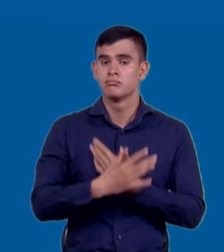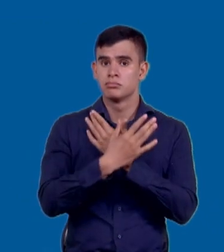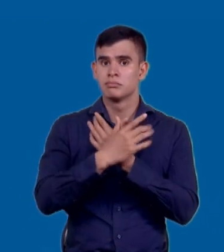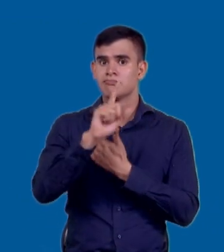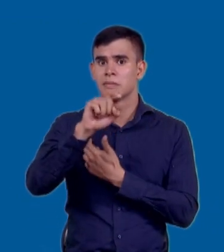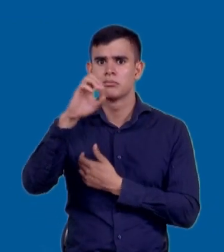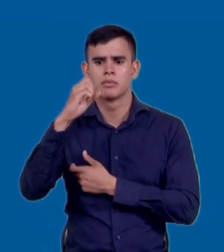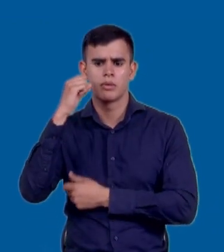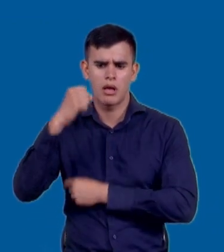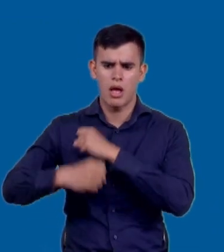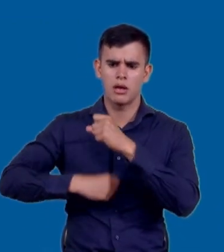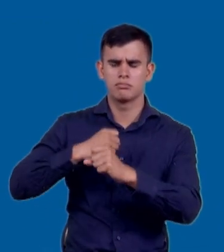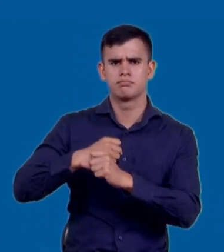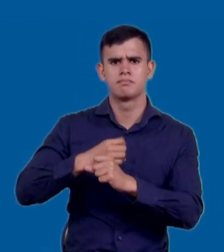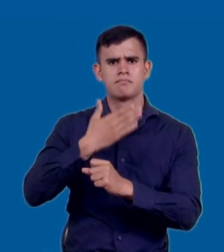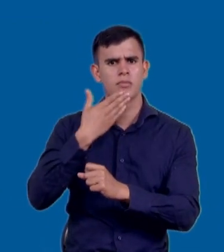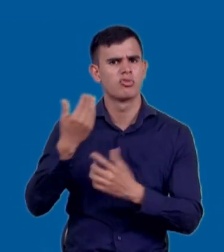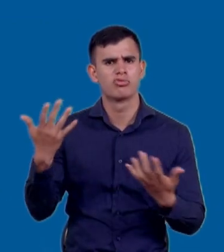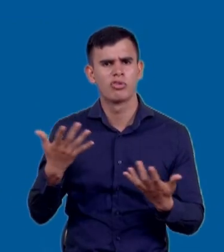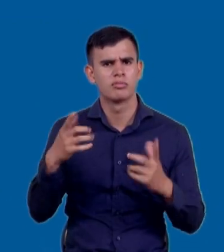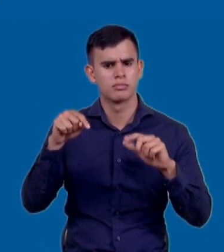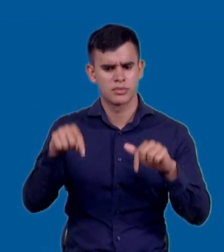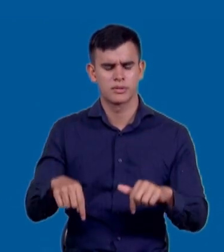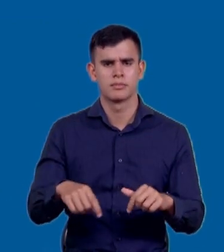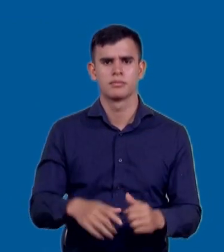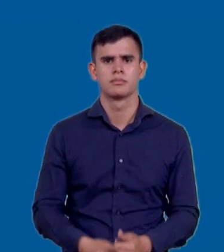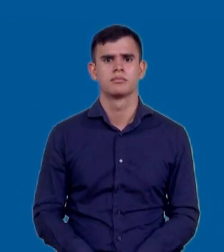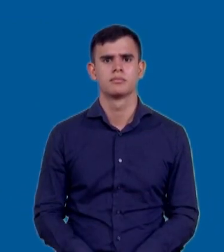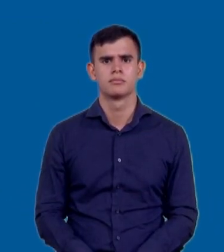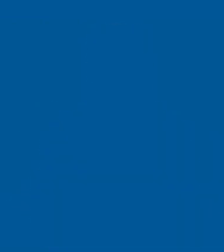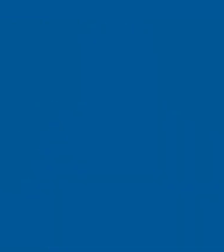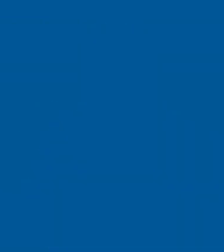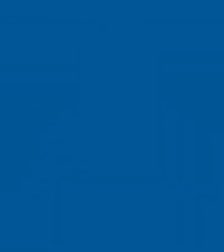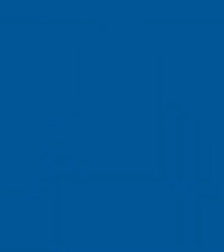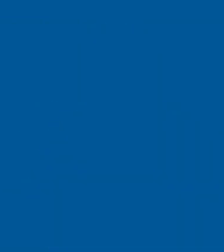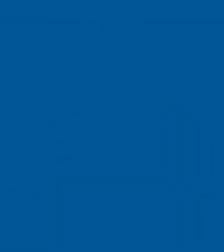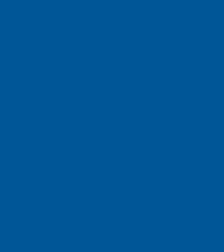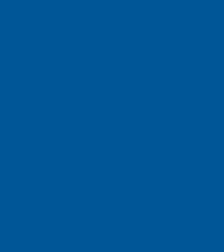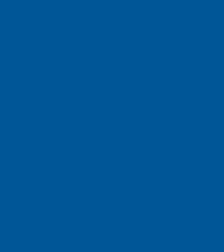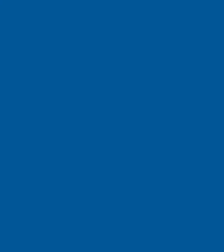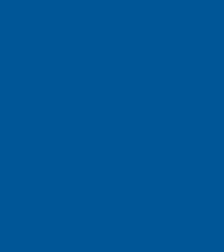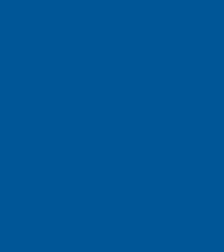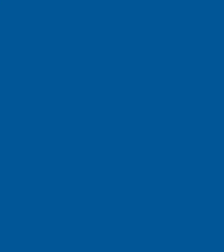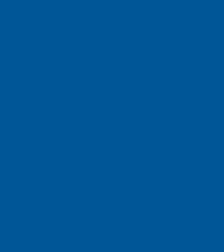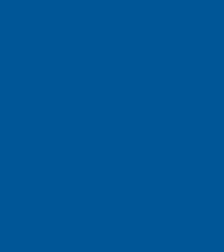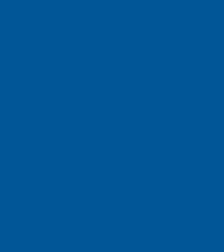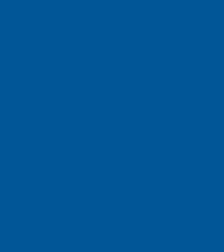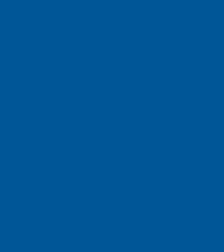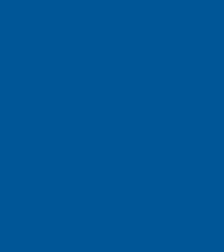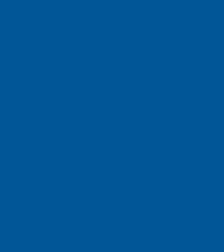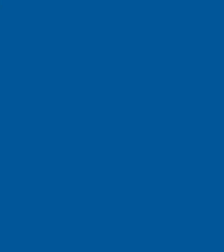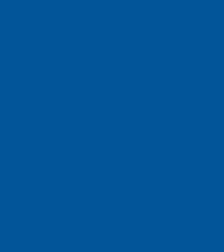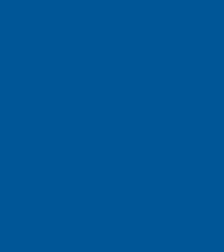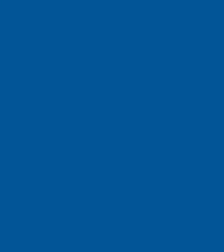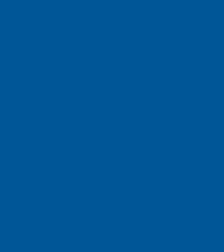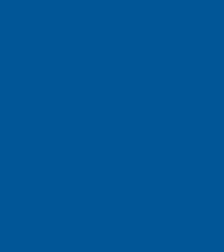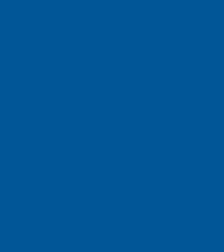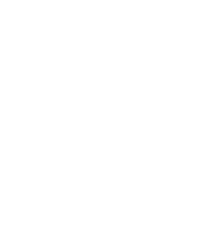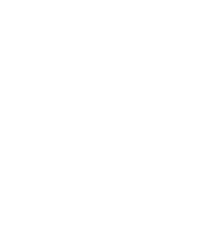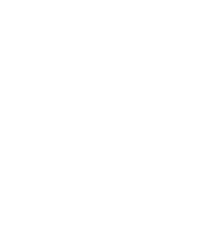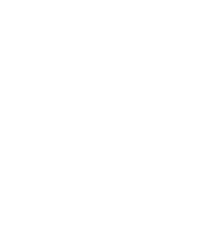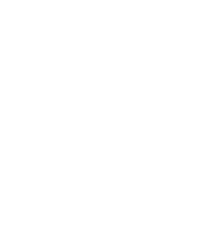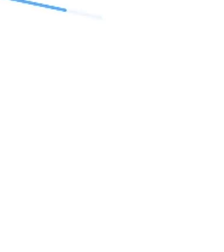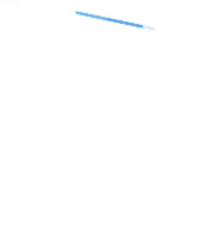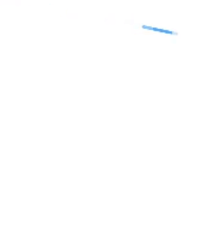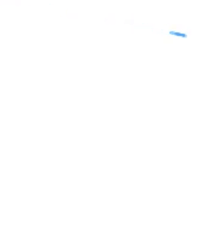de Cali, 60 años, siendo los mejores. Institución sujeta a inspección y vigilancia por el Ministerio de Educación Nacional.